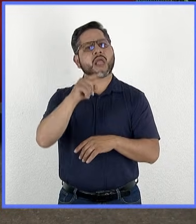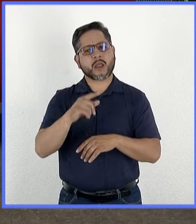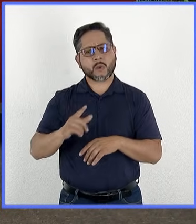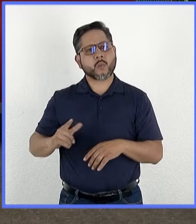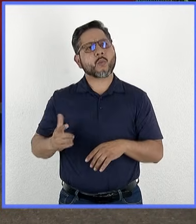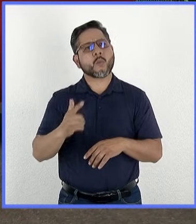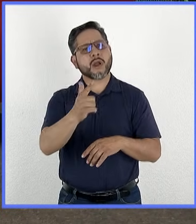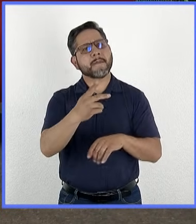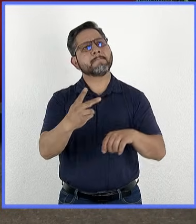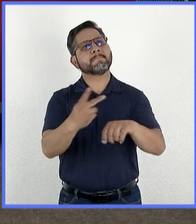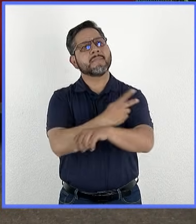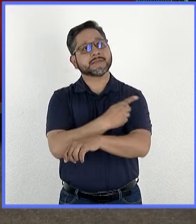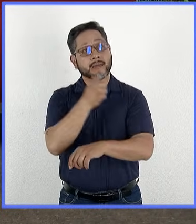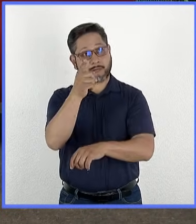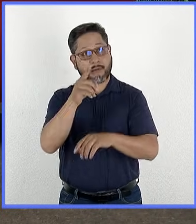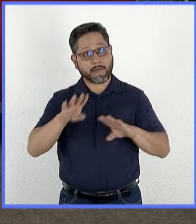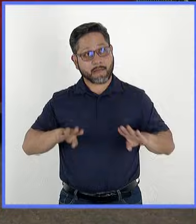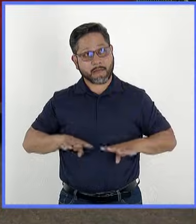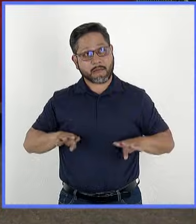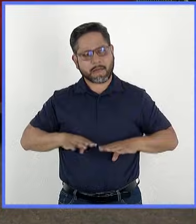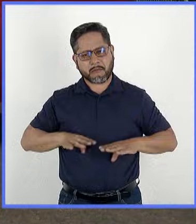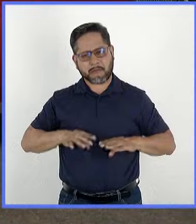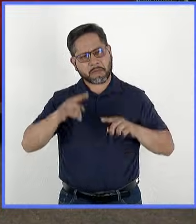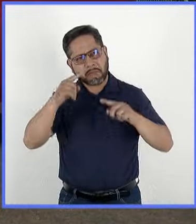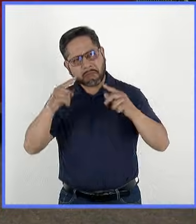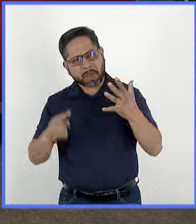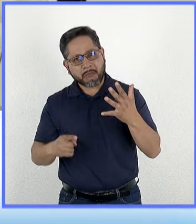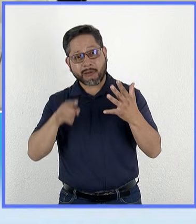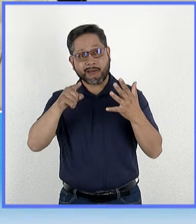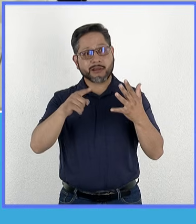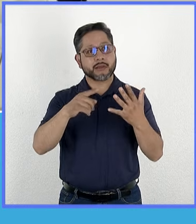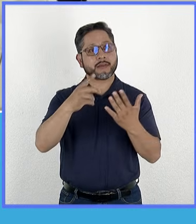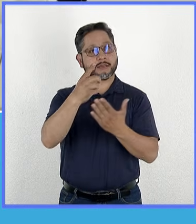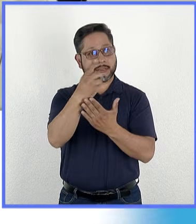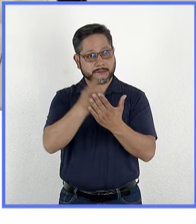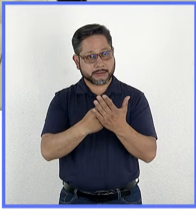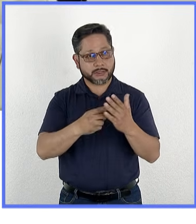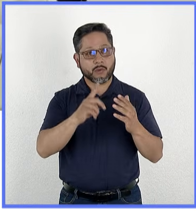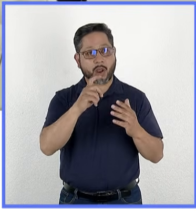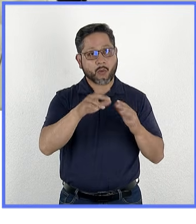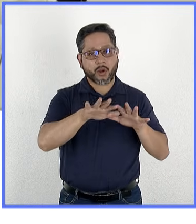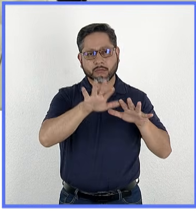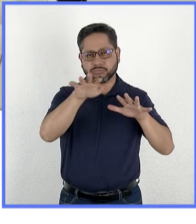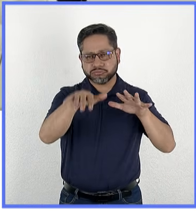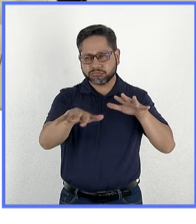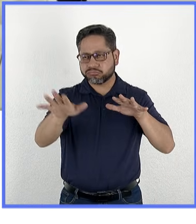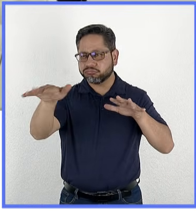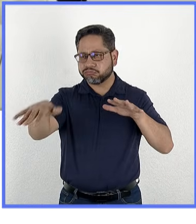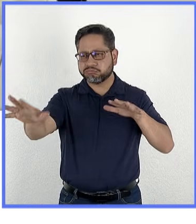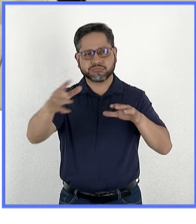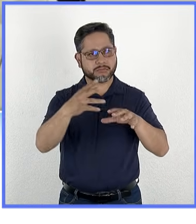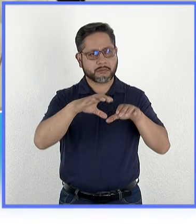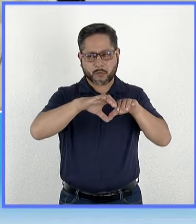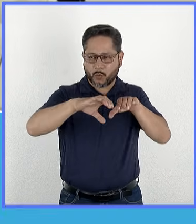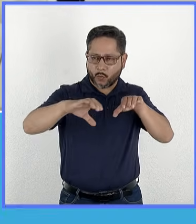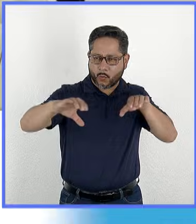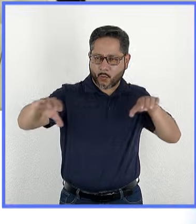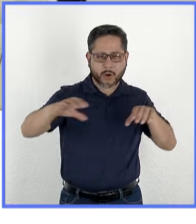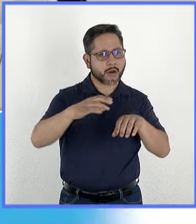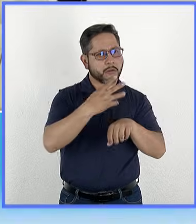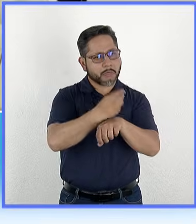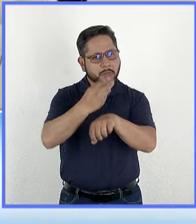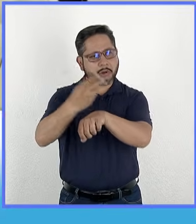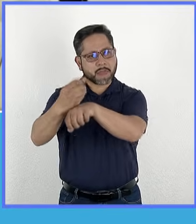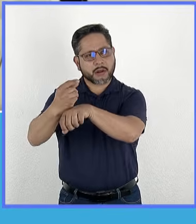cuáles son las características que permitan que este acueducto se esté construyendo o se esté diseñando para este